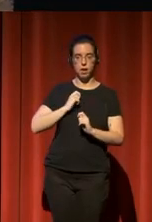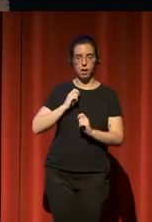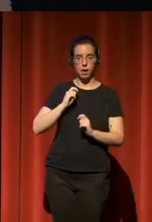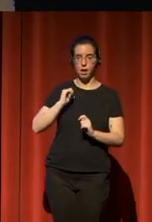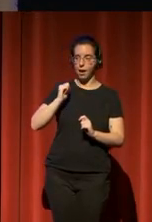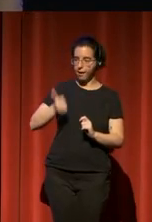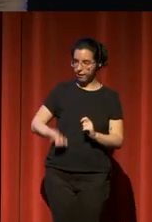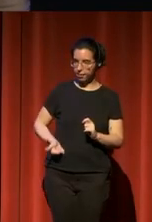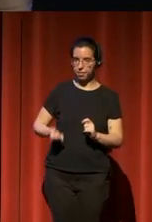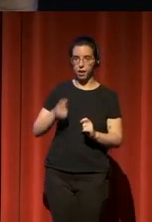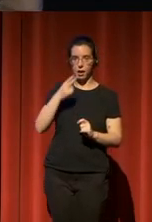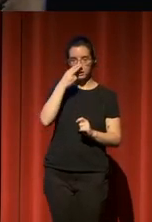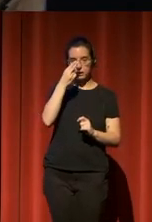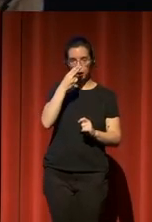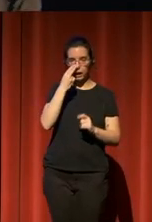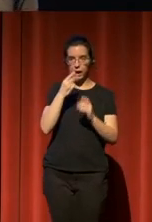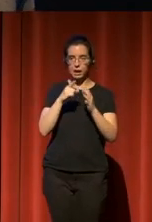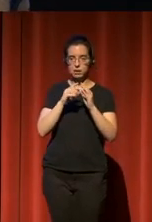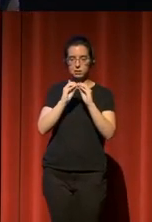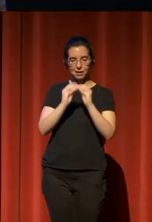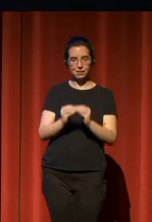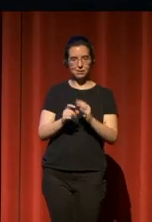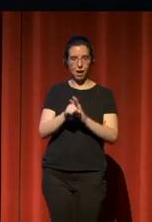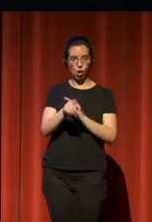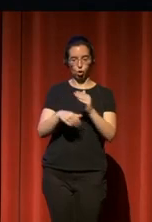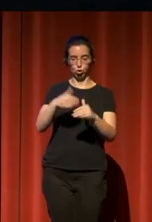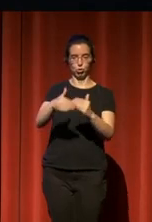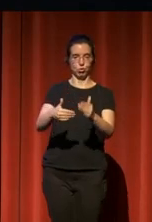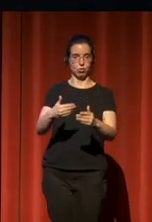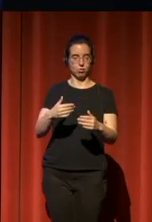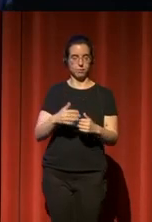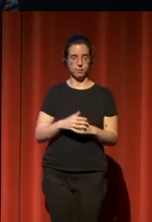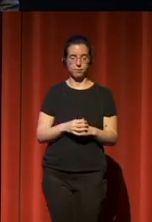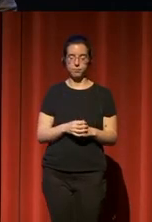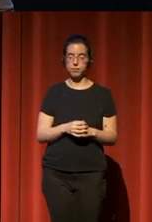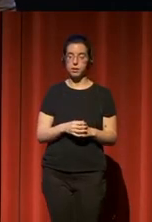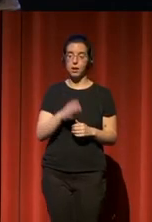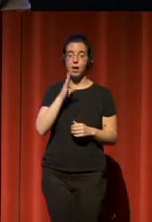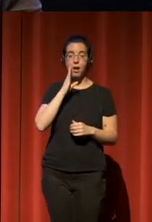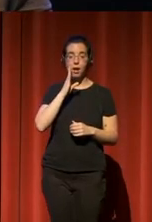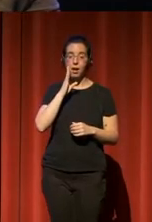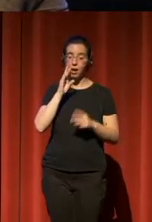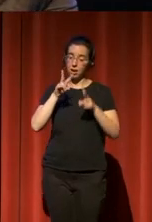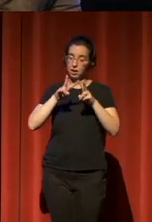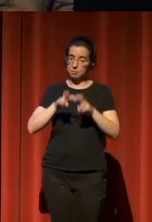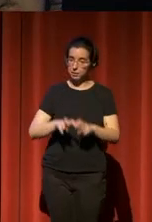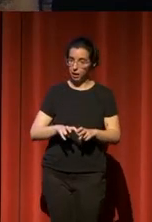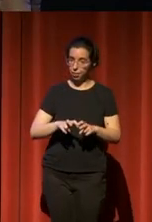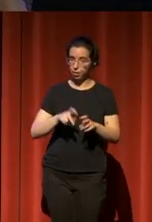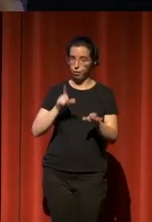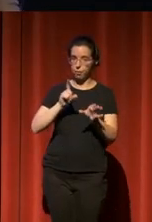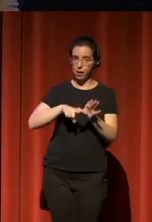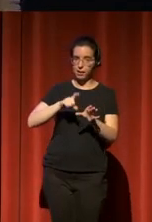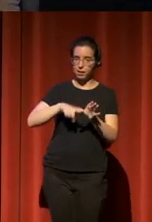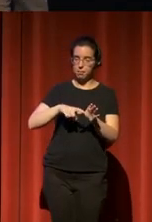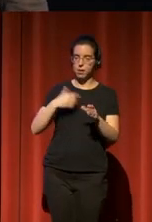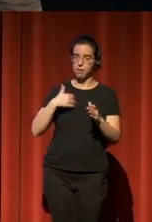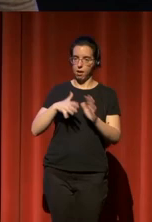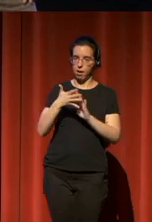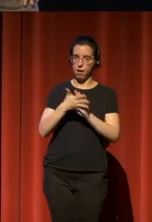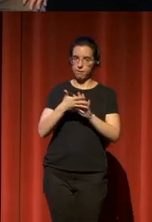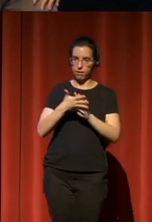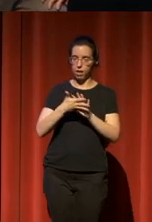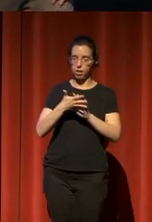interés en el desarrollo de las mismas vale hablaba antes de la investigación acción participativa que está claro